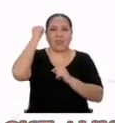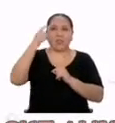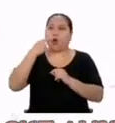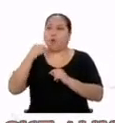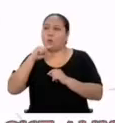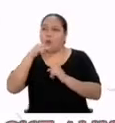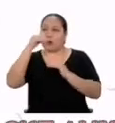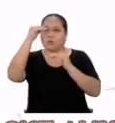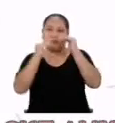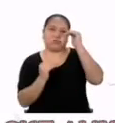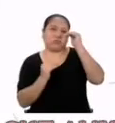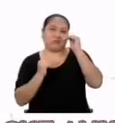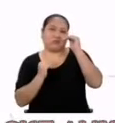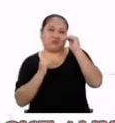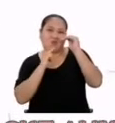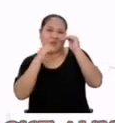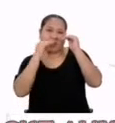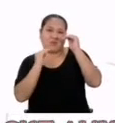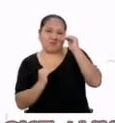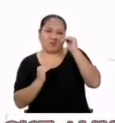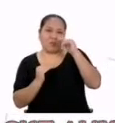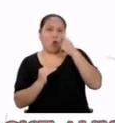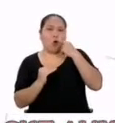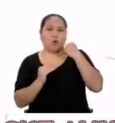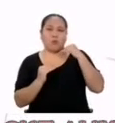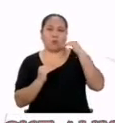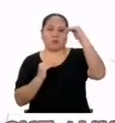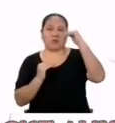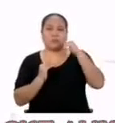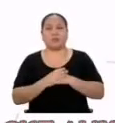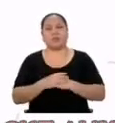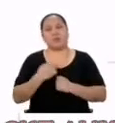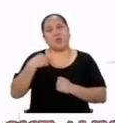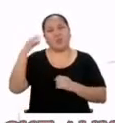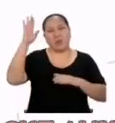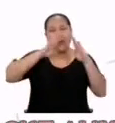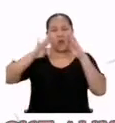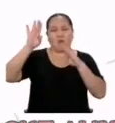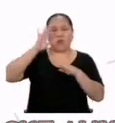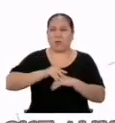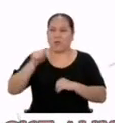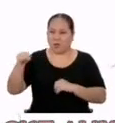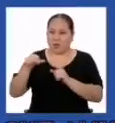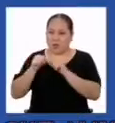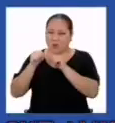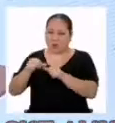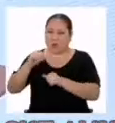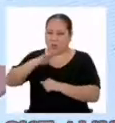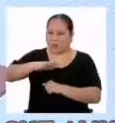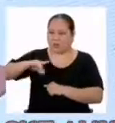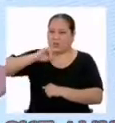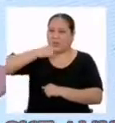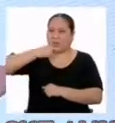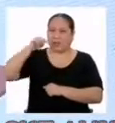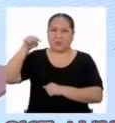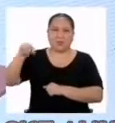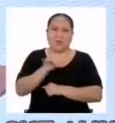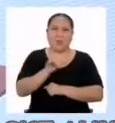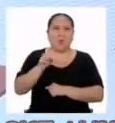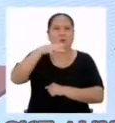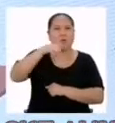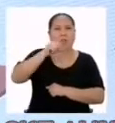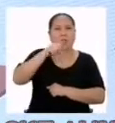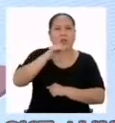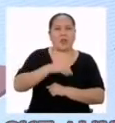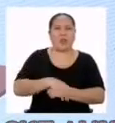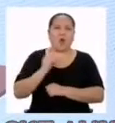mujeres. Me preocupa mucho pensar que aún existen niñas que tengan que pasar por lo mismo que Malala, o que existan